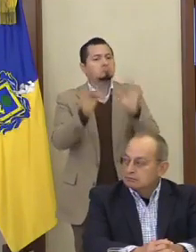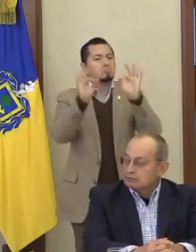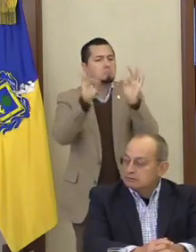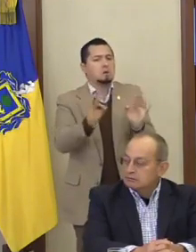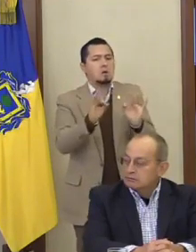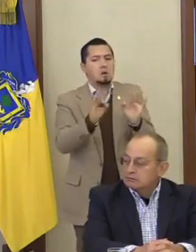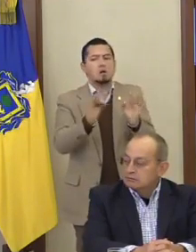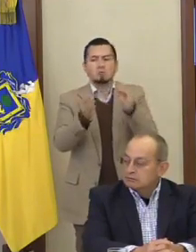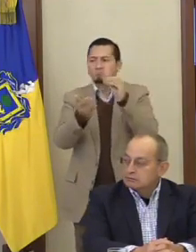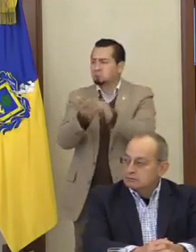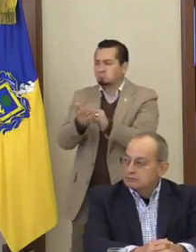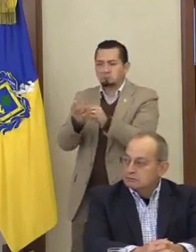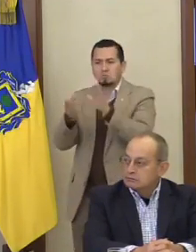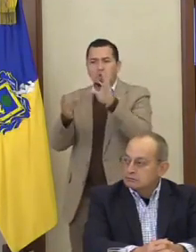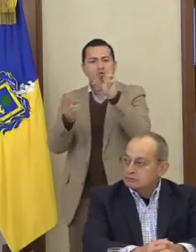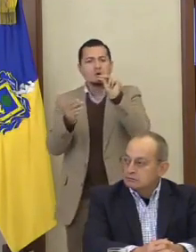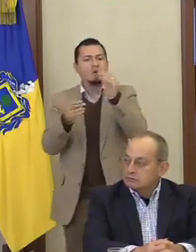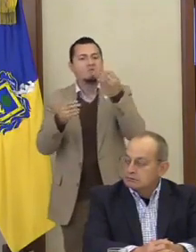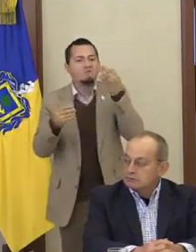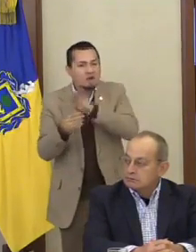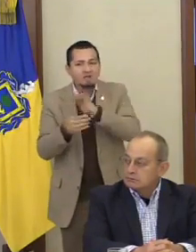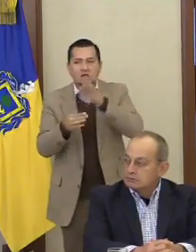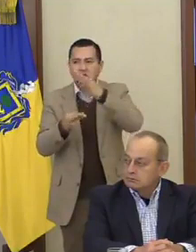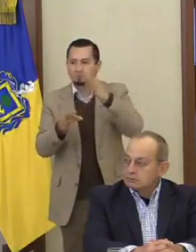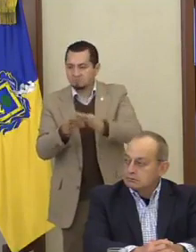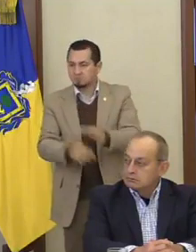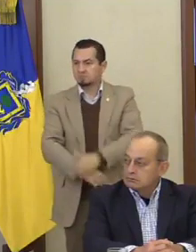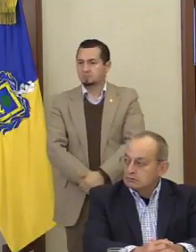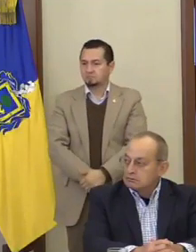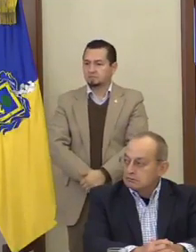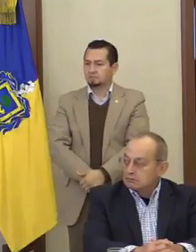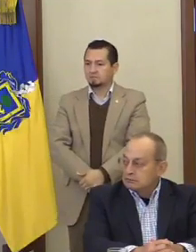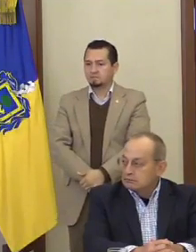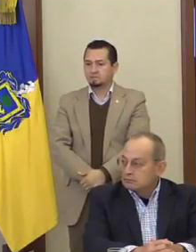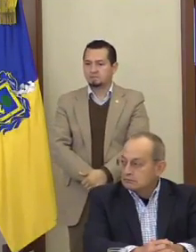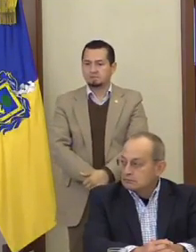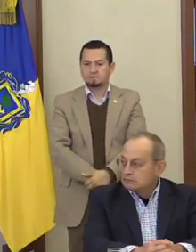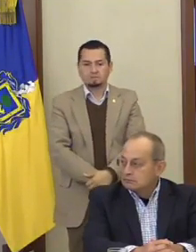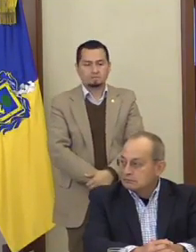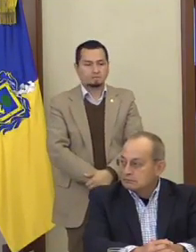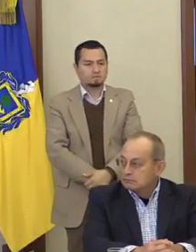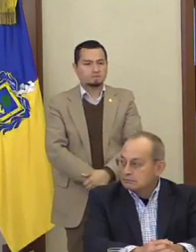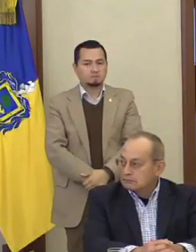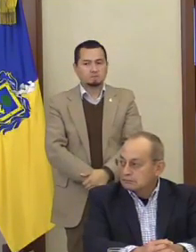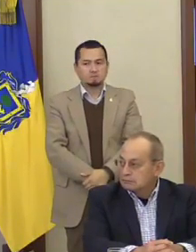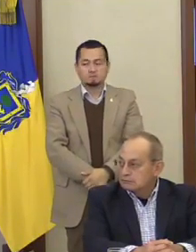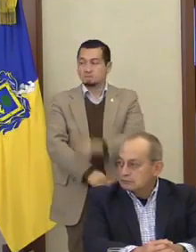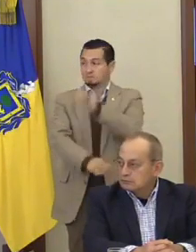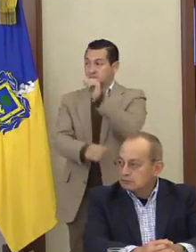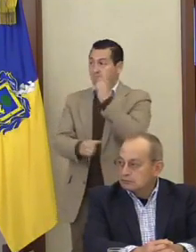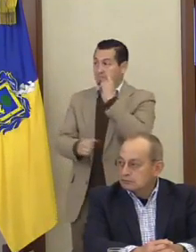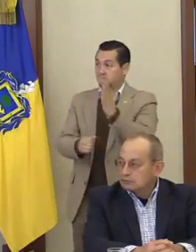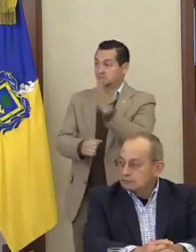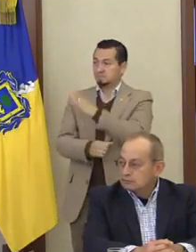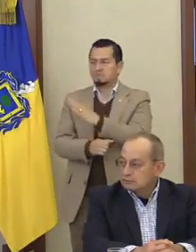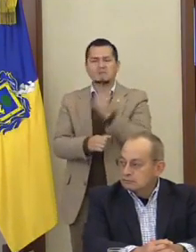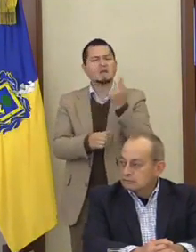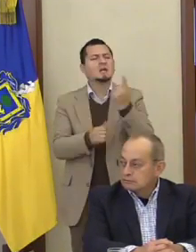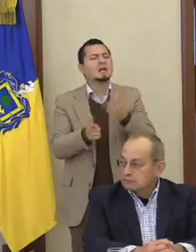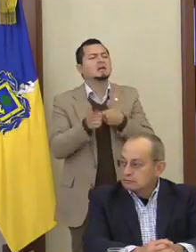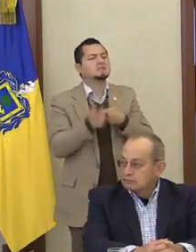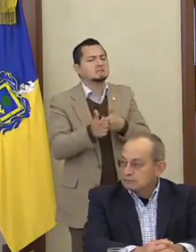del número de carpetas son prácticamente los mismos. Si le damos ¿Qué